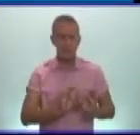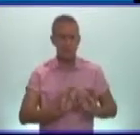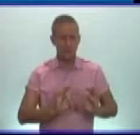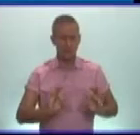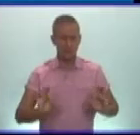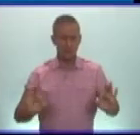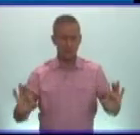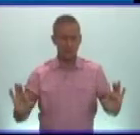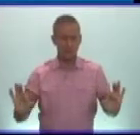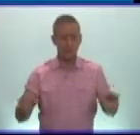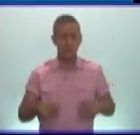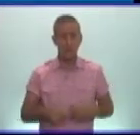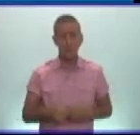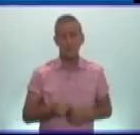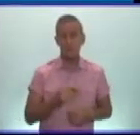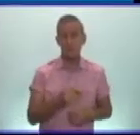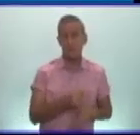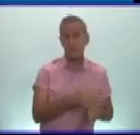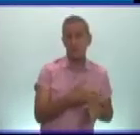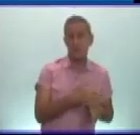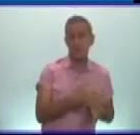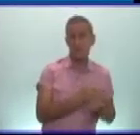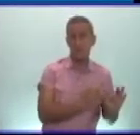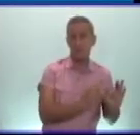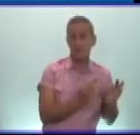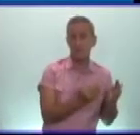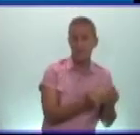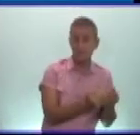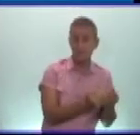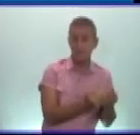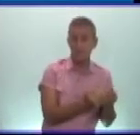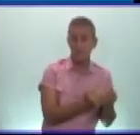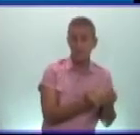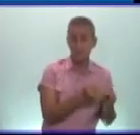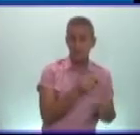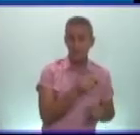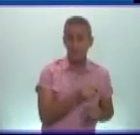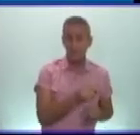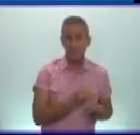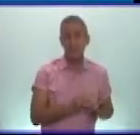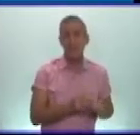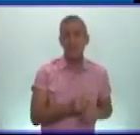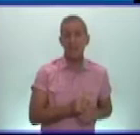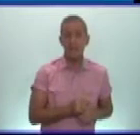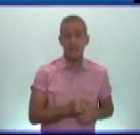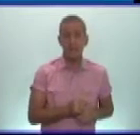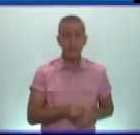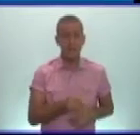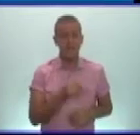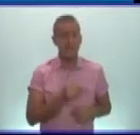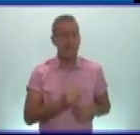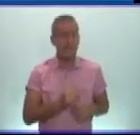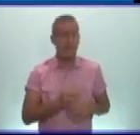carta oficial, a diferencia de la familiar, si utilizamos un lenguaje formal, el tratamiento es de usted,